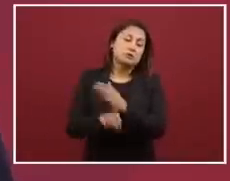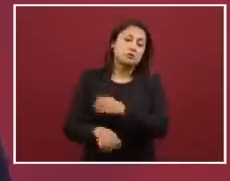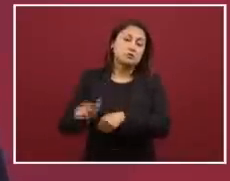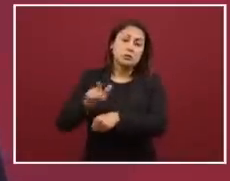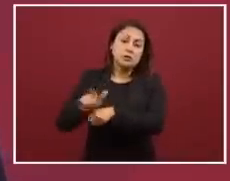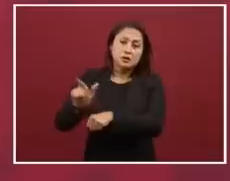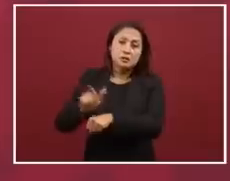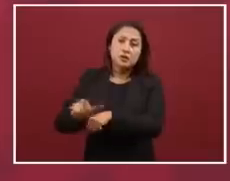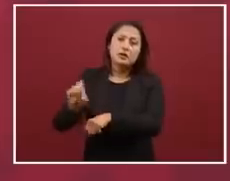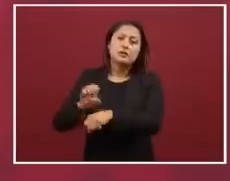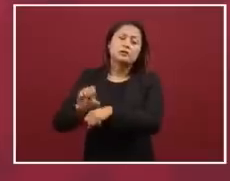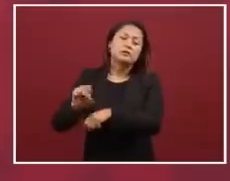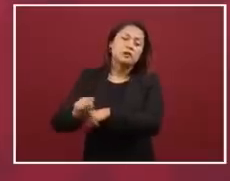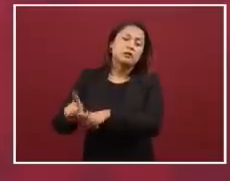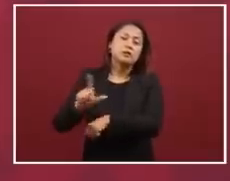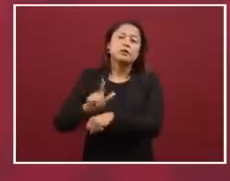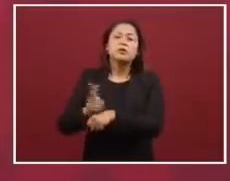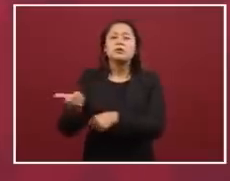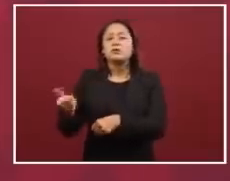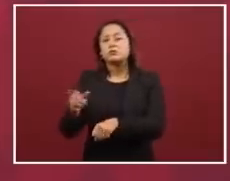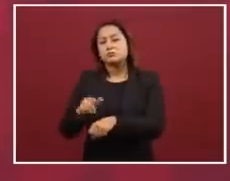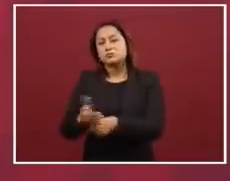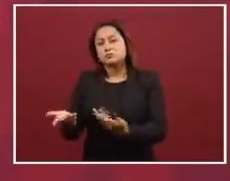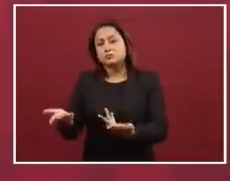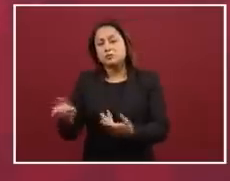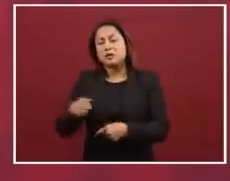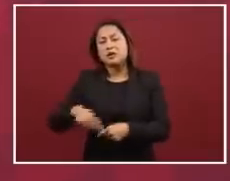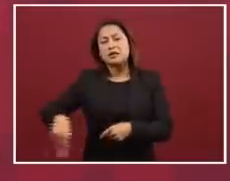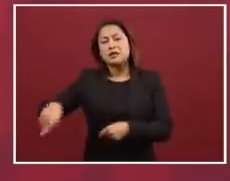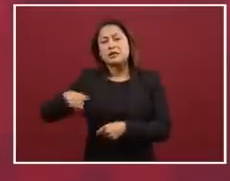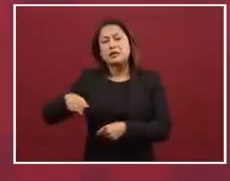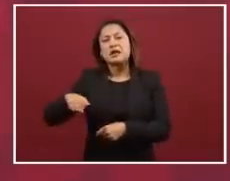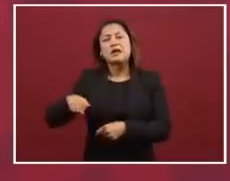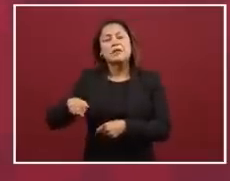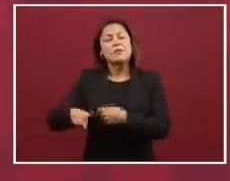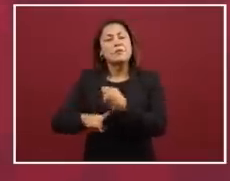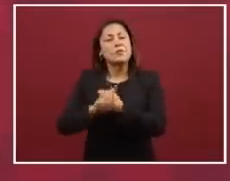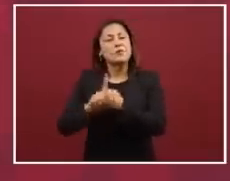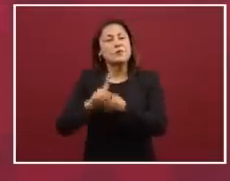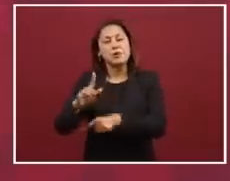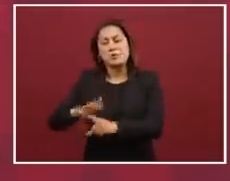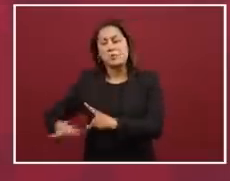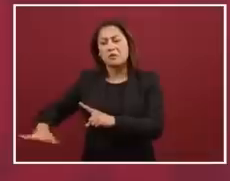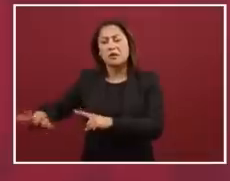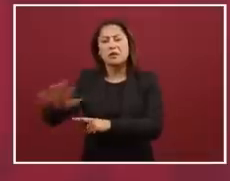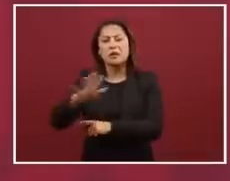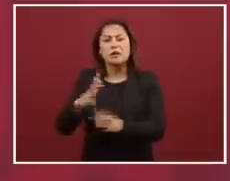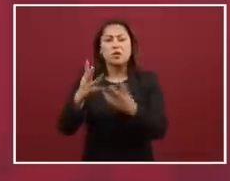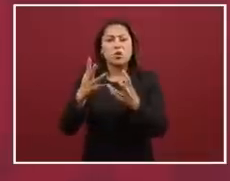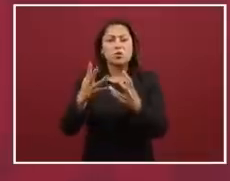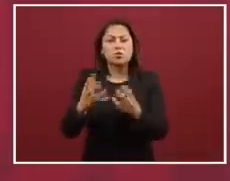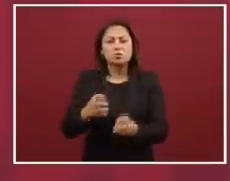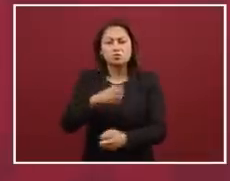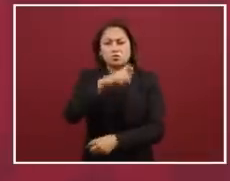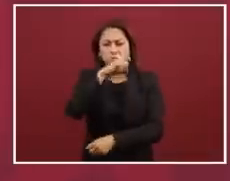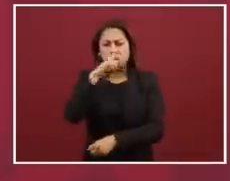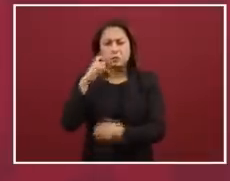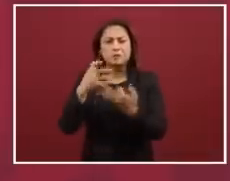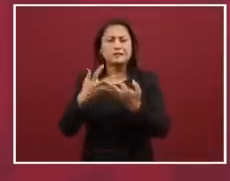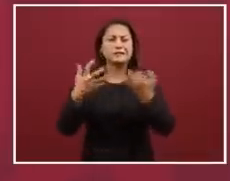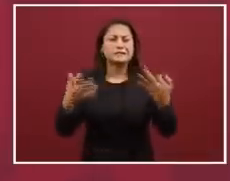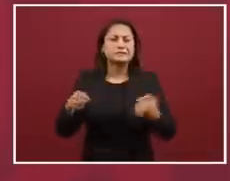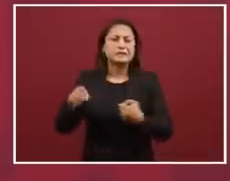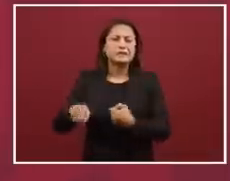países, y también por la sequía. El fenómeno del Niño ha afectado